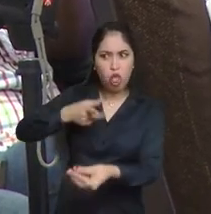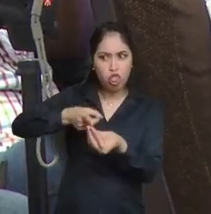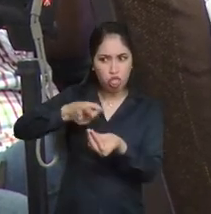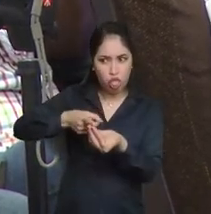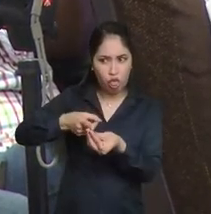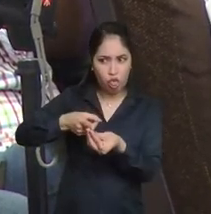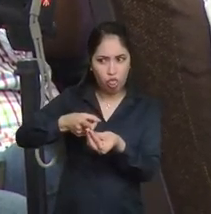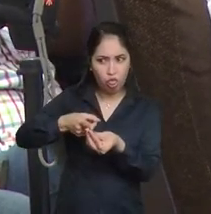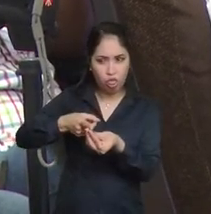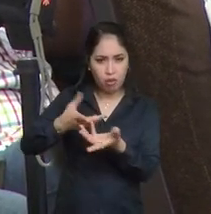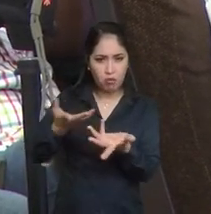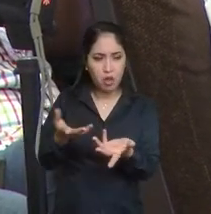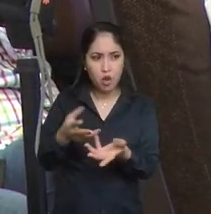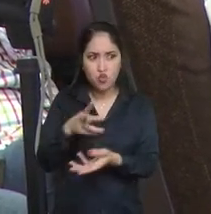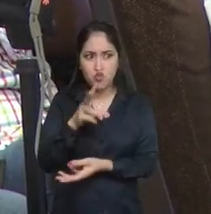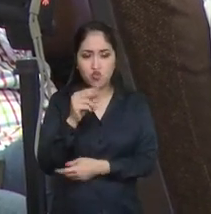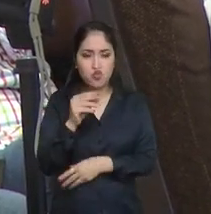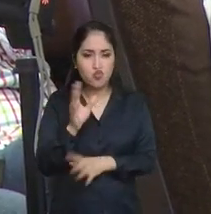Mochis. Carintia.